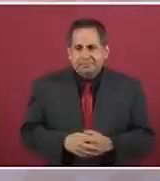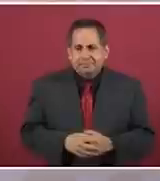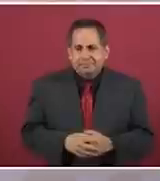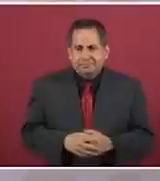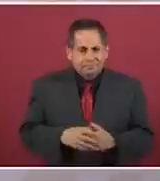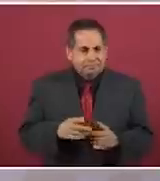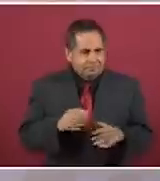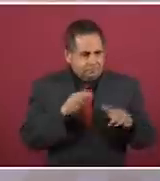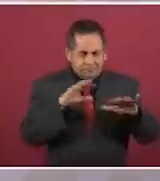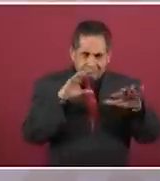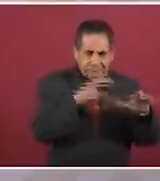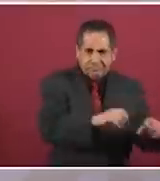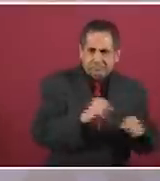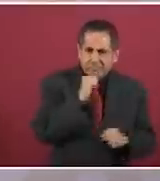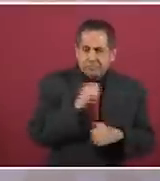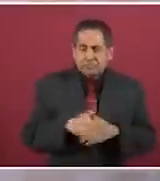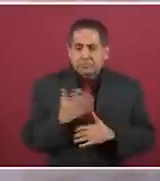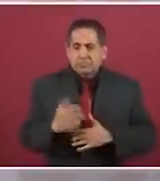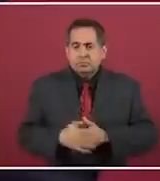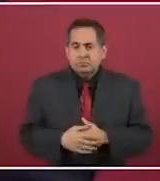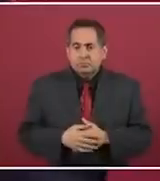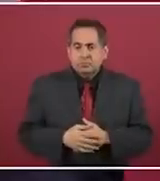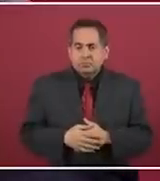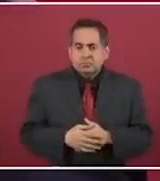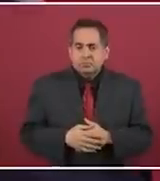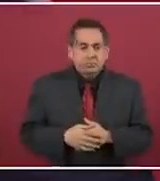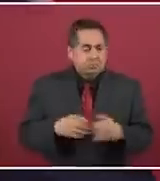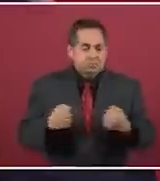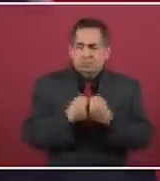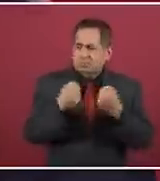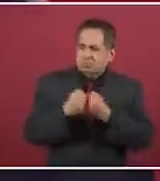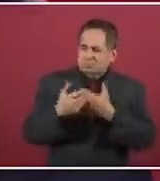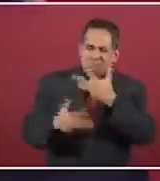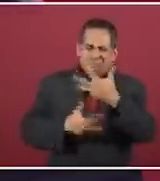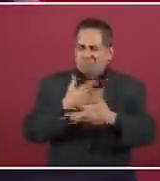lo detuvieron, que lo encontraron después del enfrentamiento?